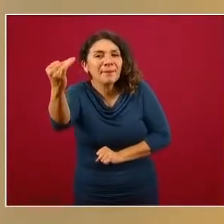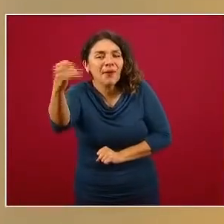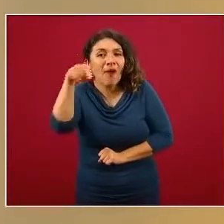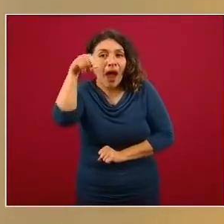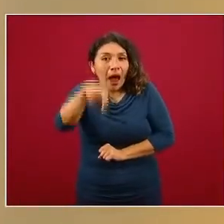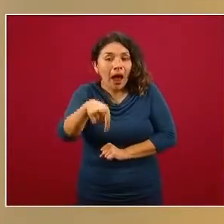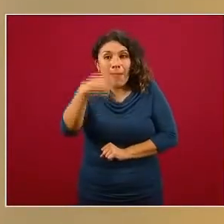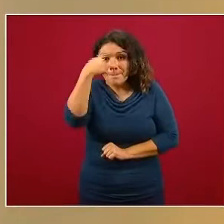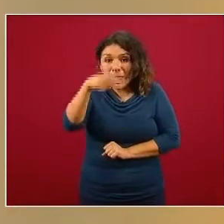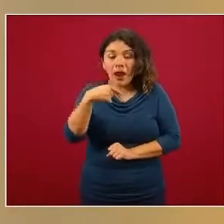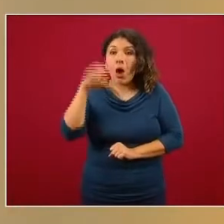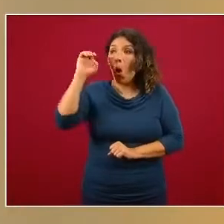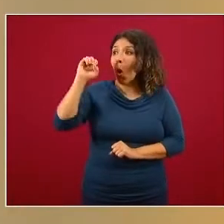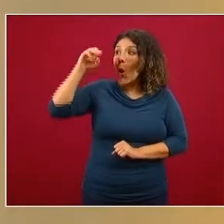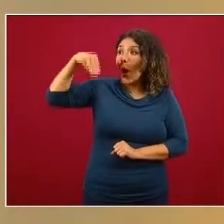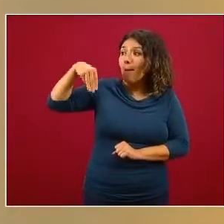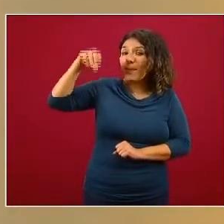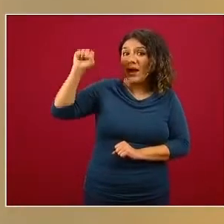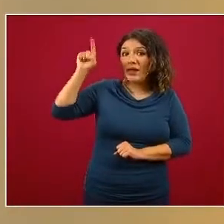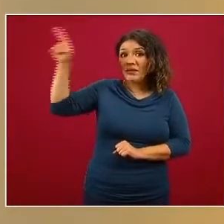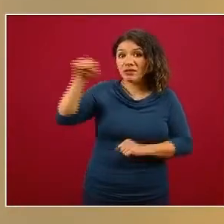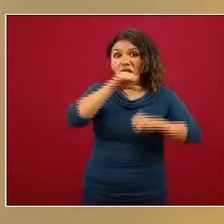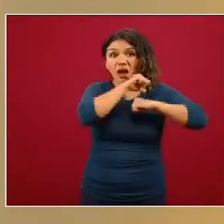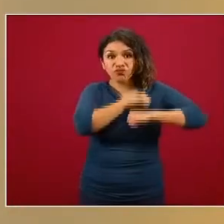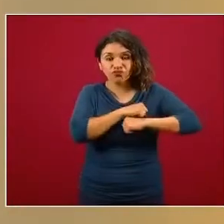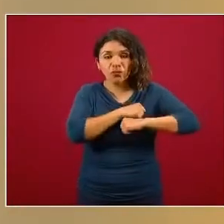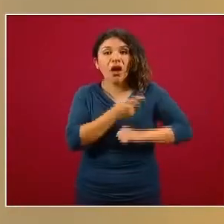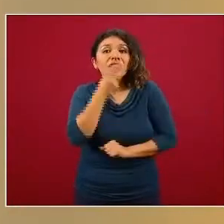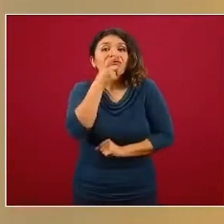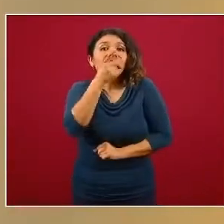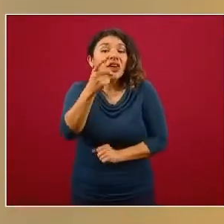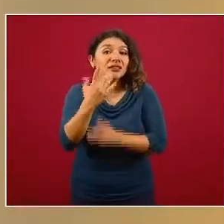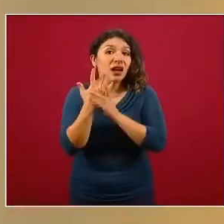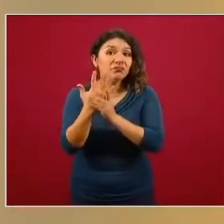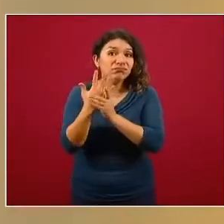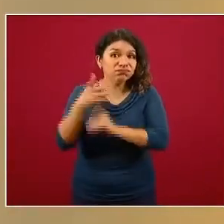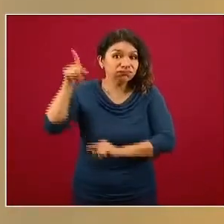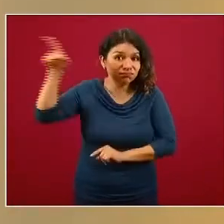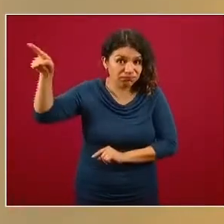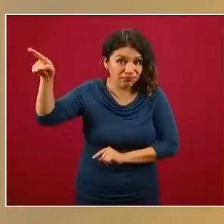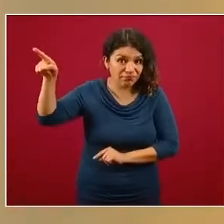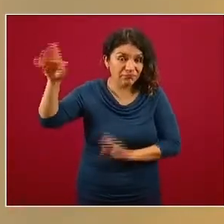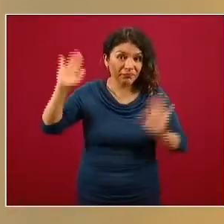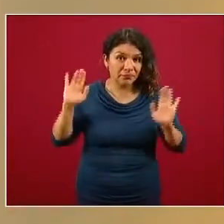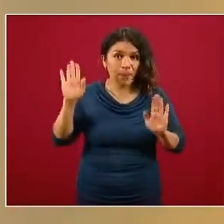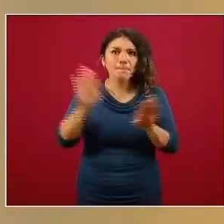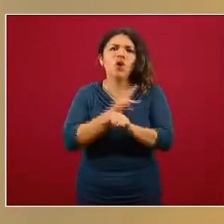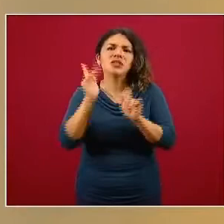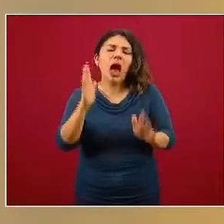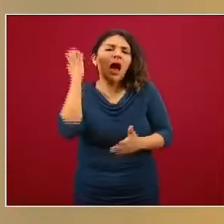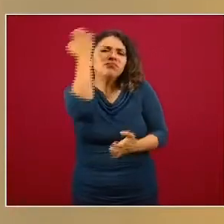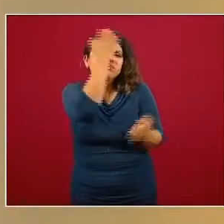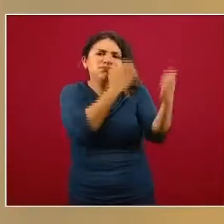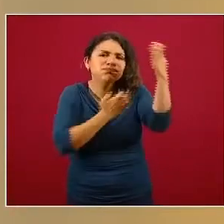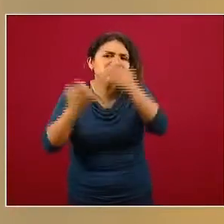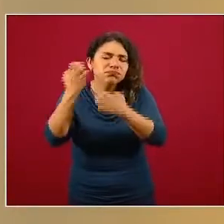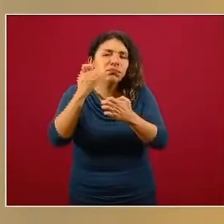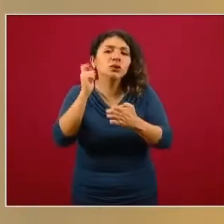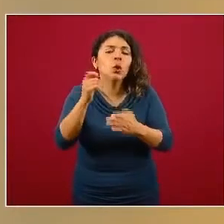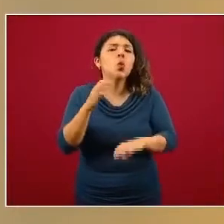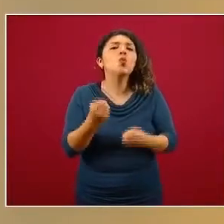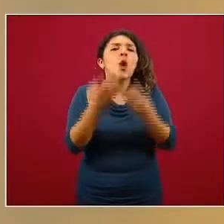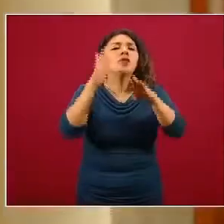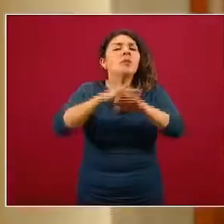donde la Organización Mundial de la Salud ha expresado, porque es producto del análisis, la duración